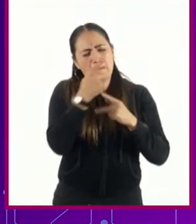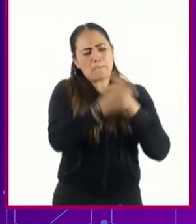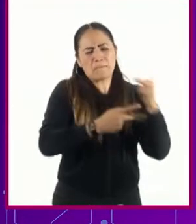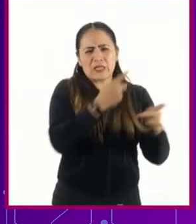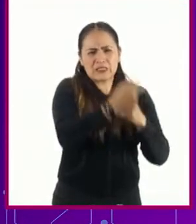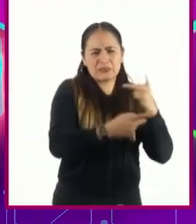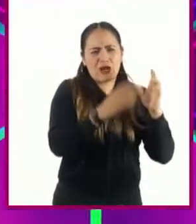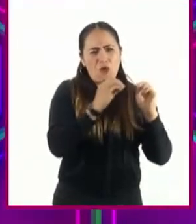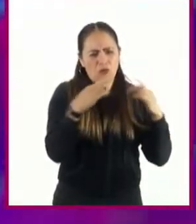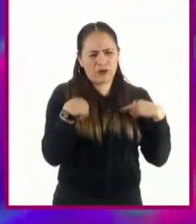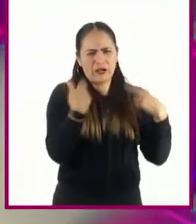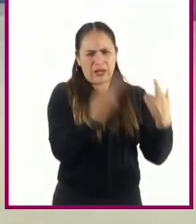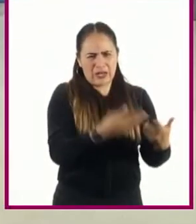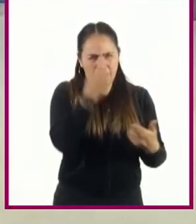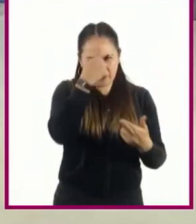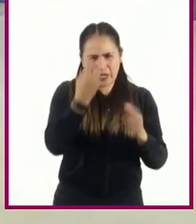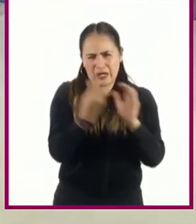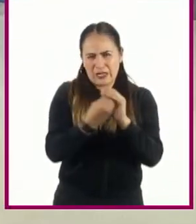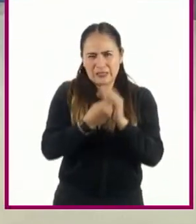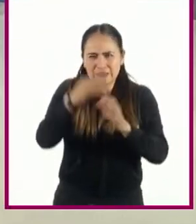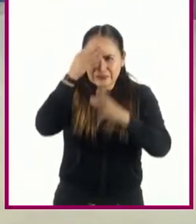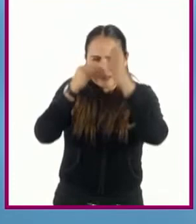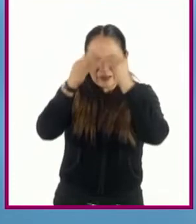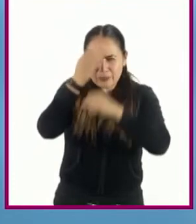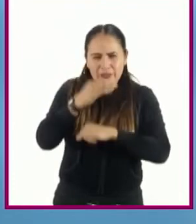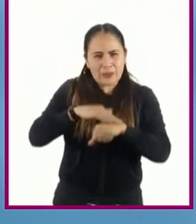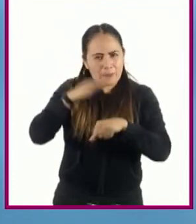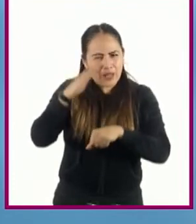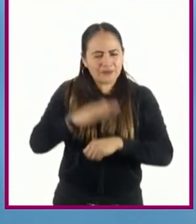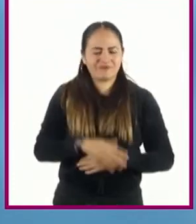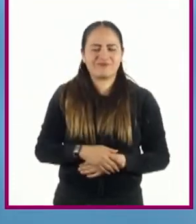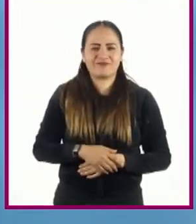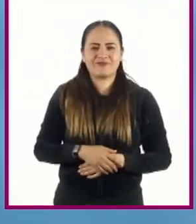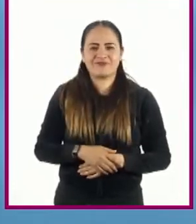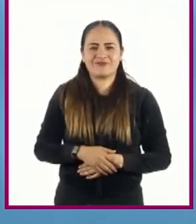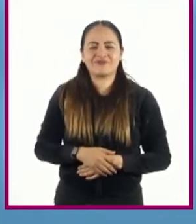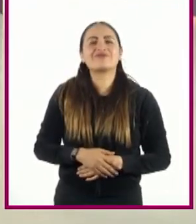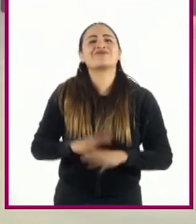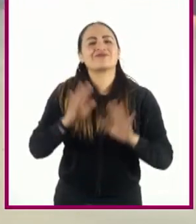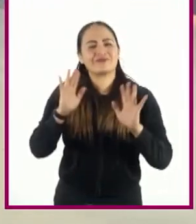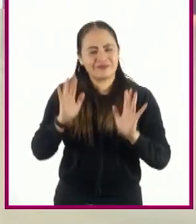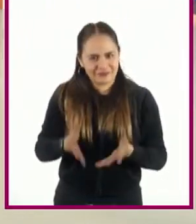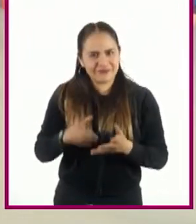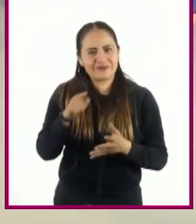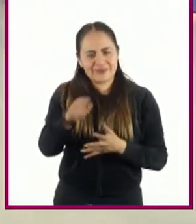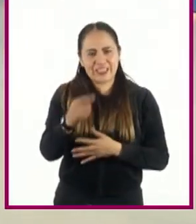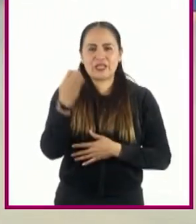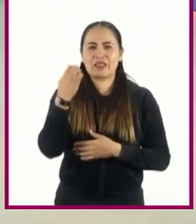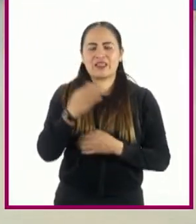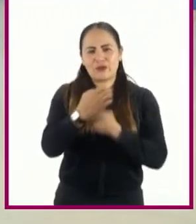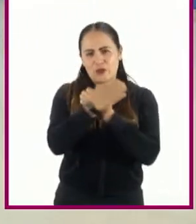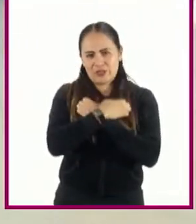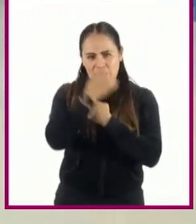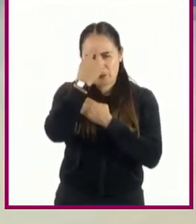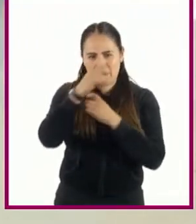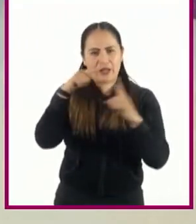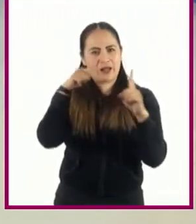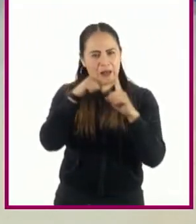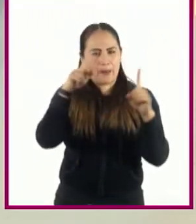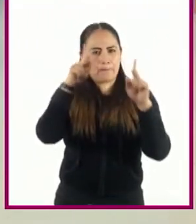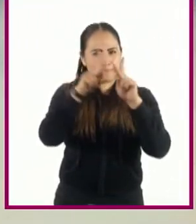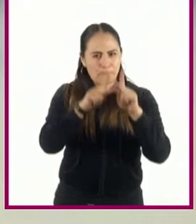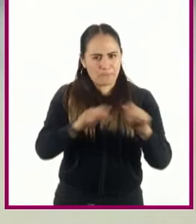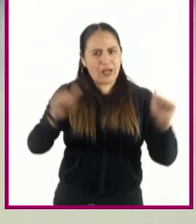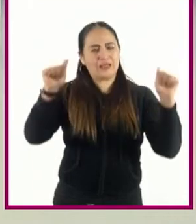pueda aprovechar las clases. Profesor Mario, ya hemos revisado que la educación para la paz está presente en